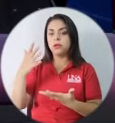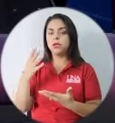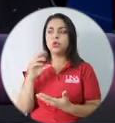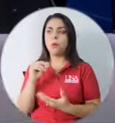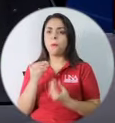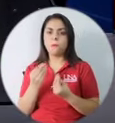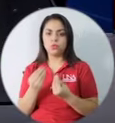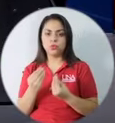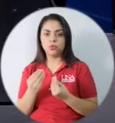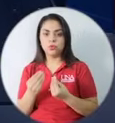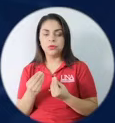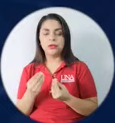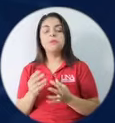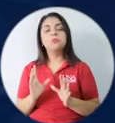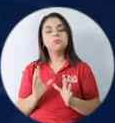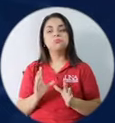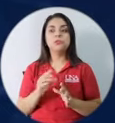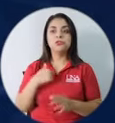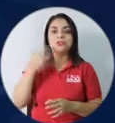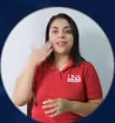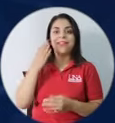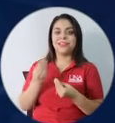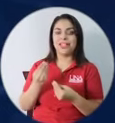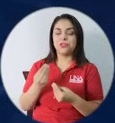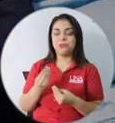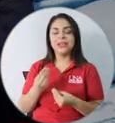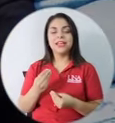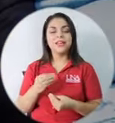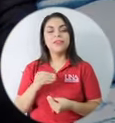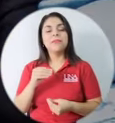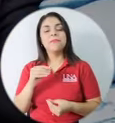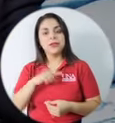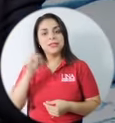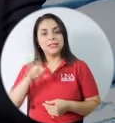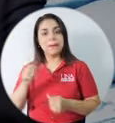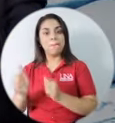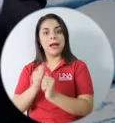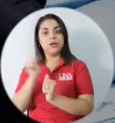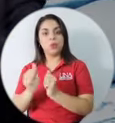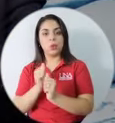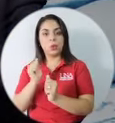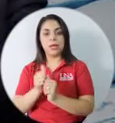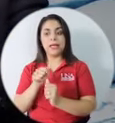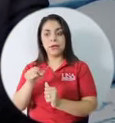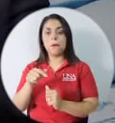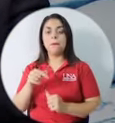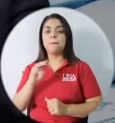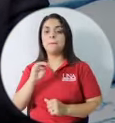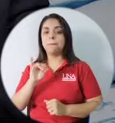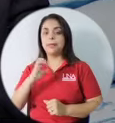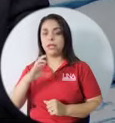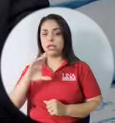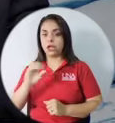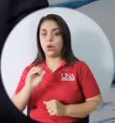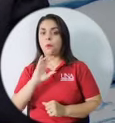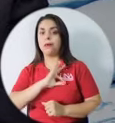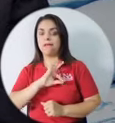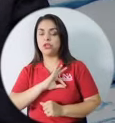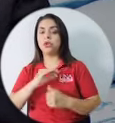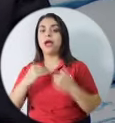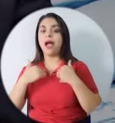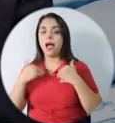¿verdad? No pesan en volumen, pero en cantidad son la mayor parte, y la mayor parte de los microbeneficios tienen